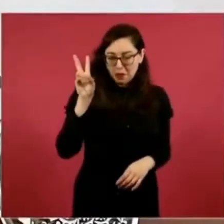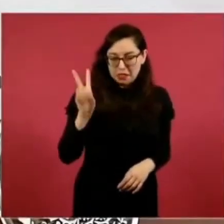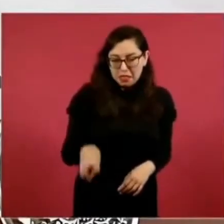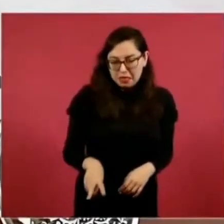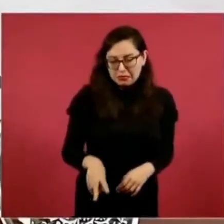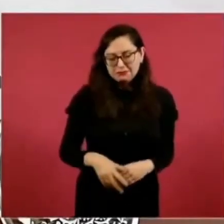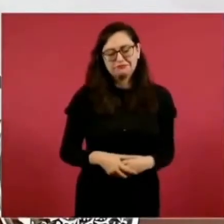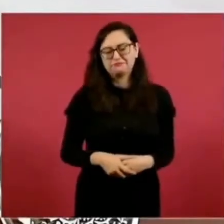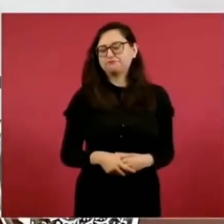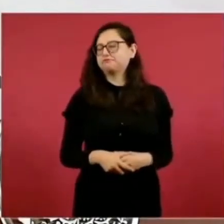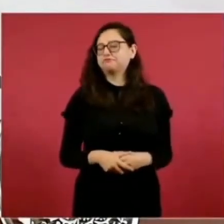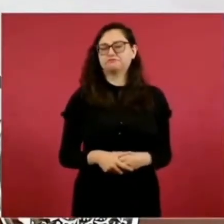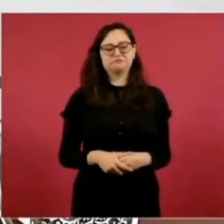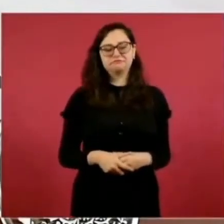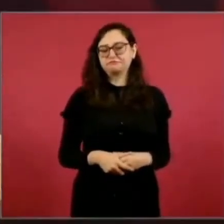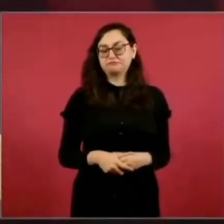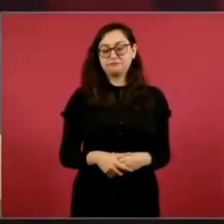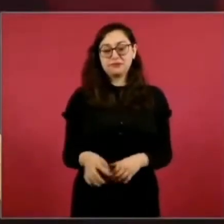seguir